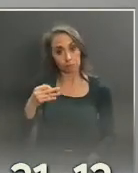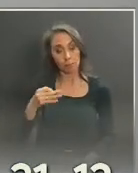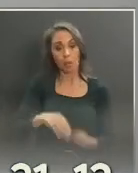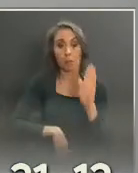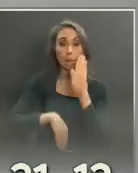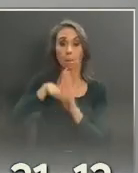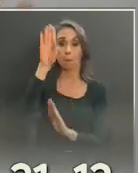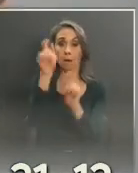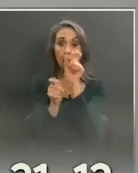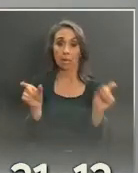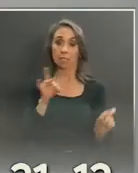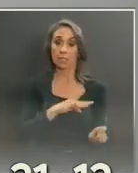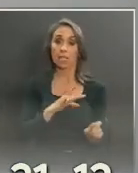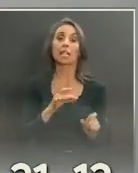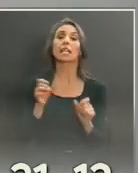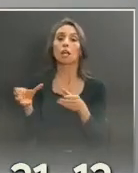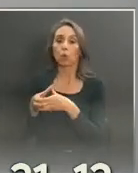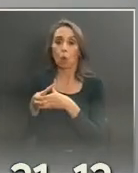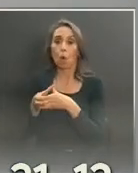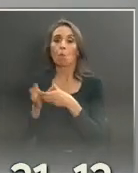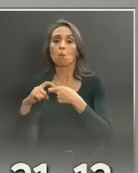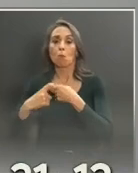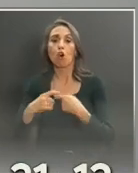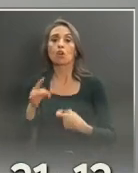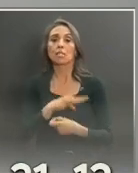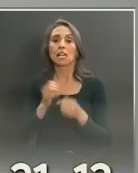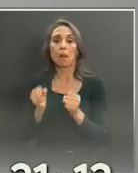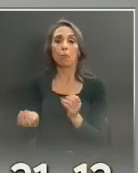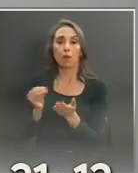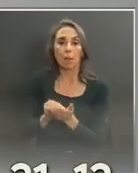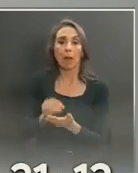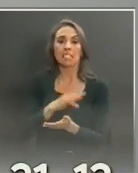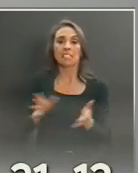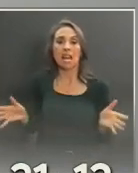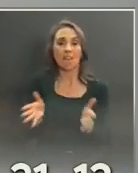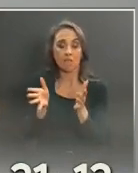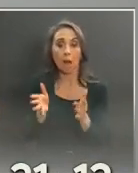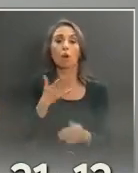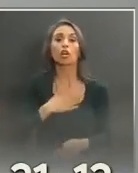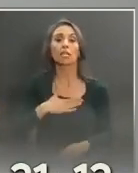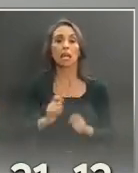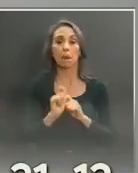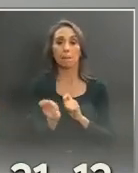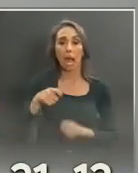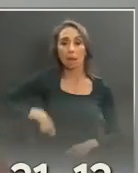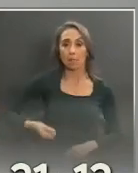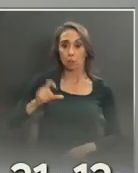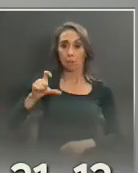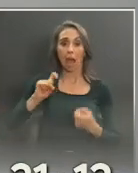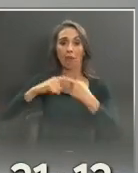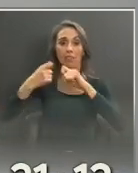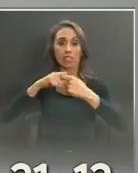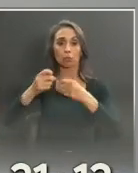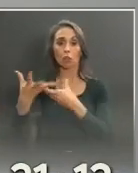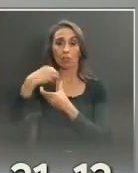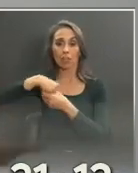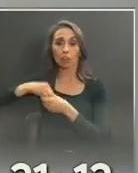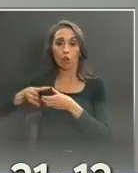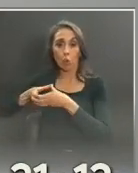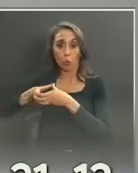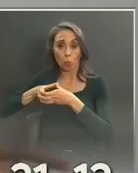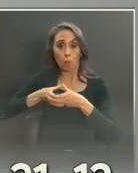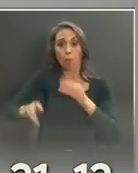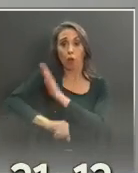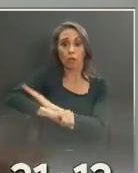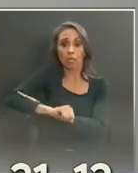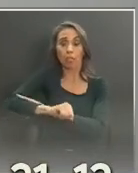mayoría de Chile Podemos Más, Chile Vamos y todos nosotros queremos mejorar las pensiones. Pero en vez de tener esa discusión dentro de nuestra coalición, estamos